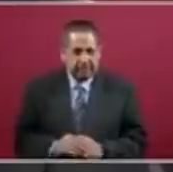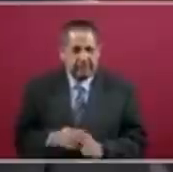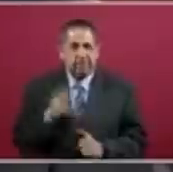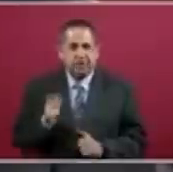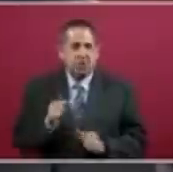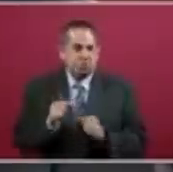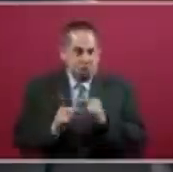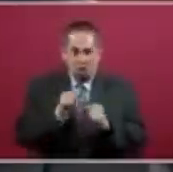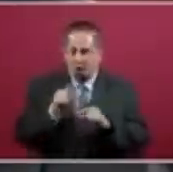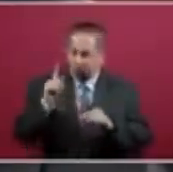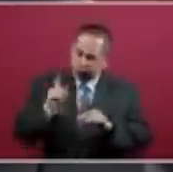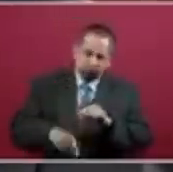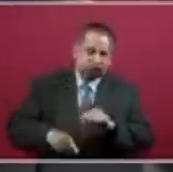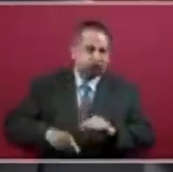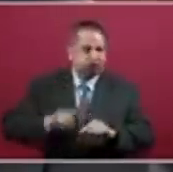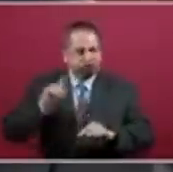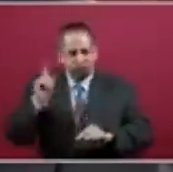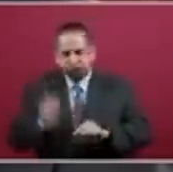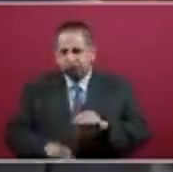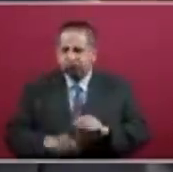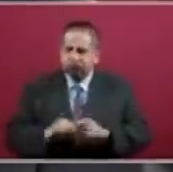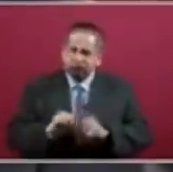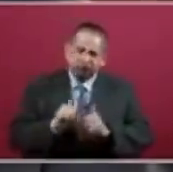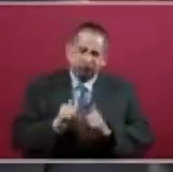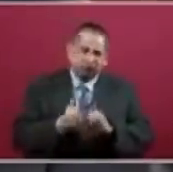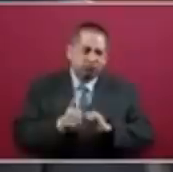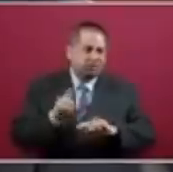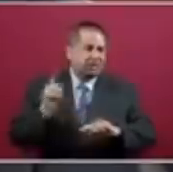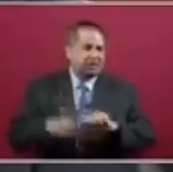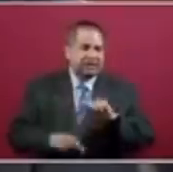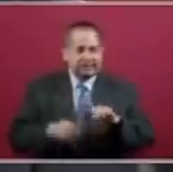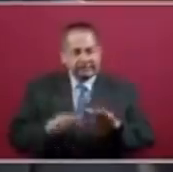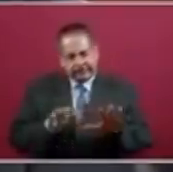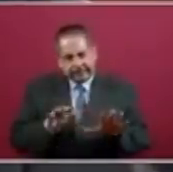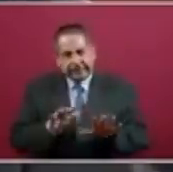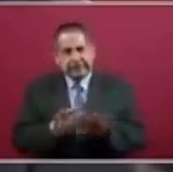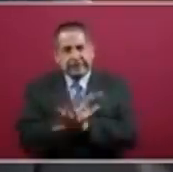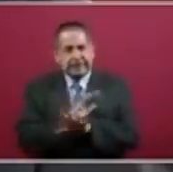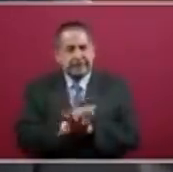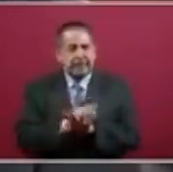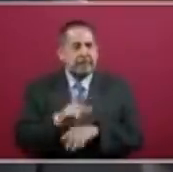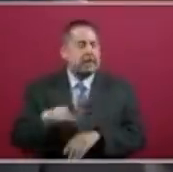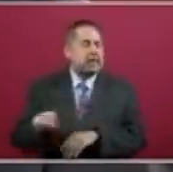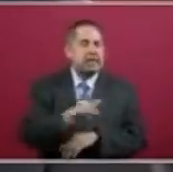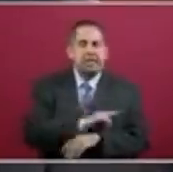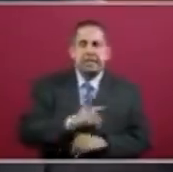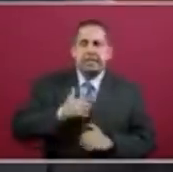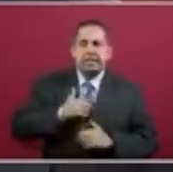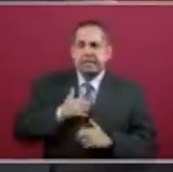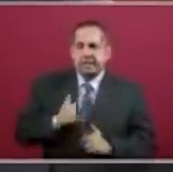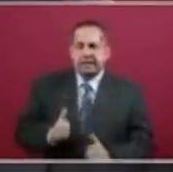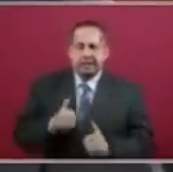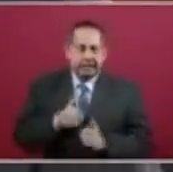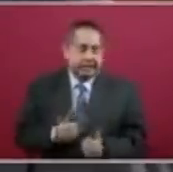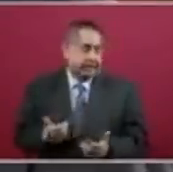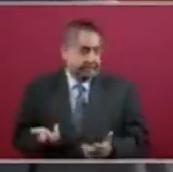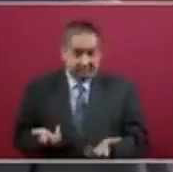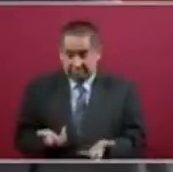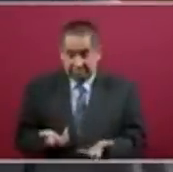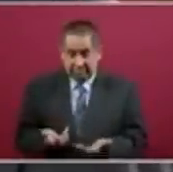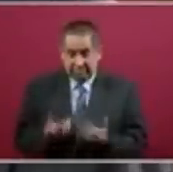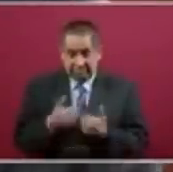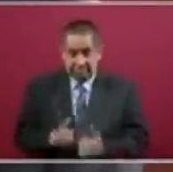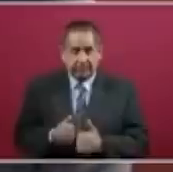poco a poco se va a ir entendiendo que